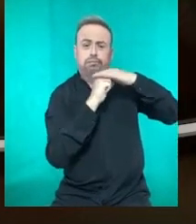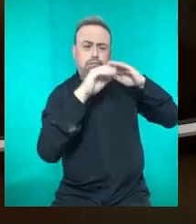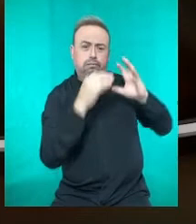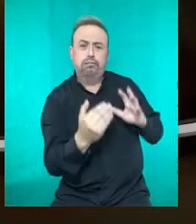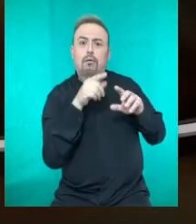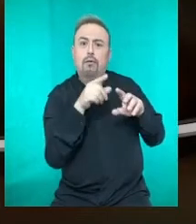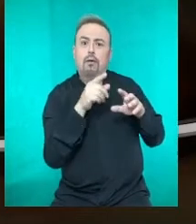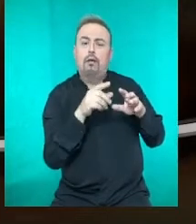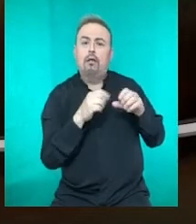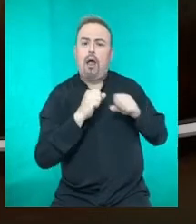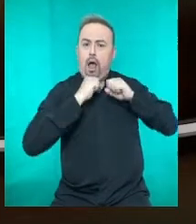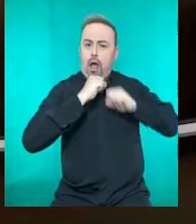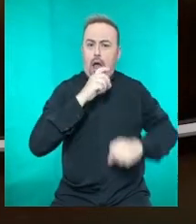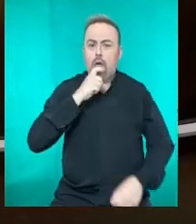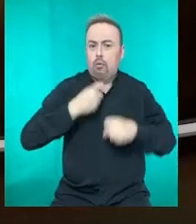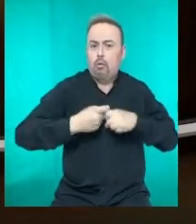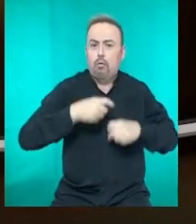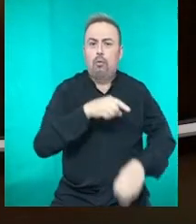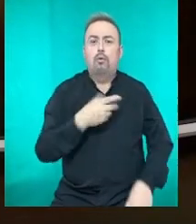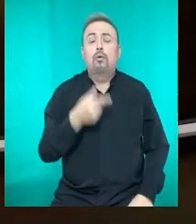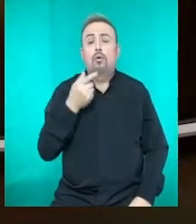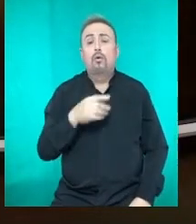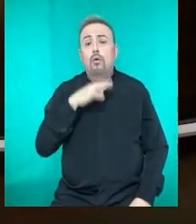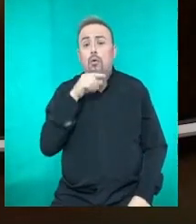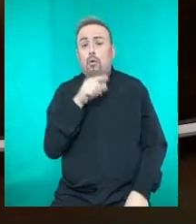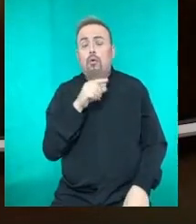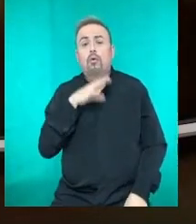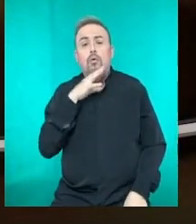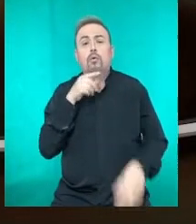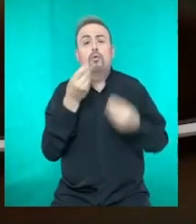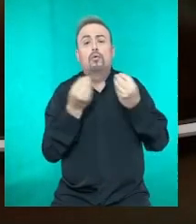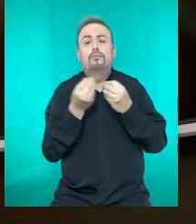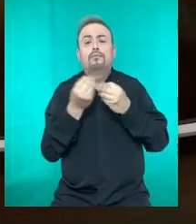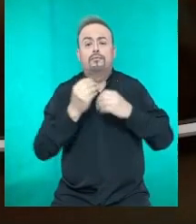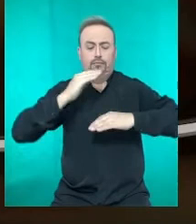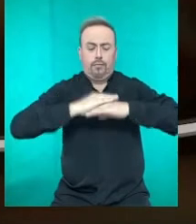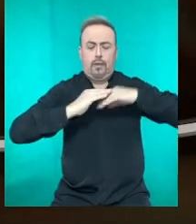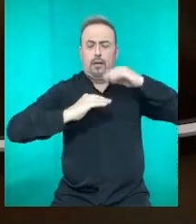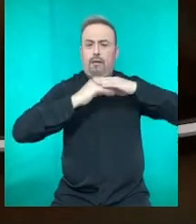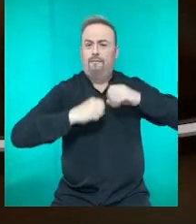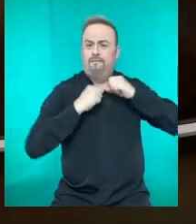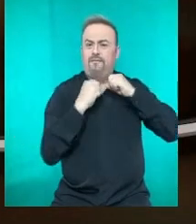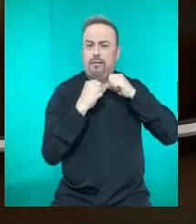como ese? En el caso de las obras civiles, el uso principal de hormigón armado para generar carpetas de rodados o